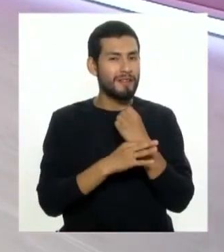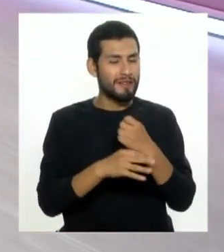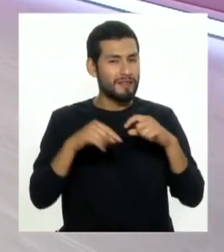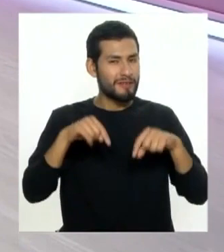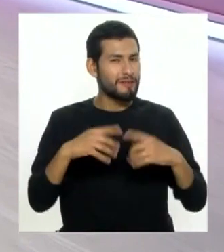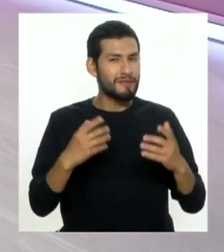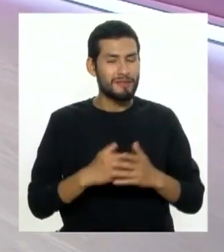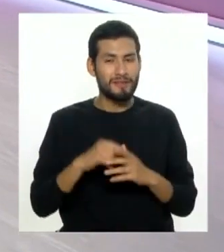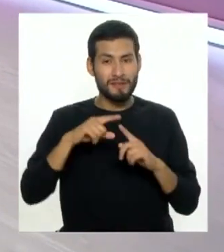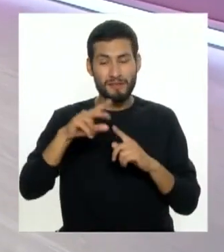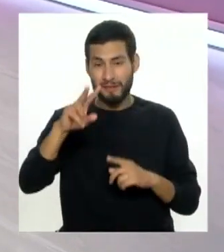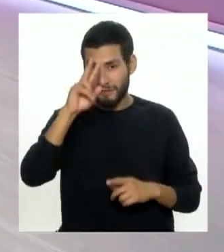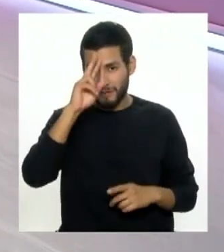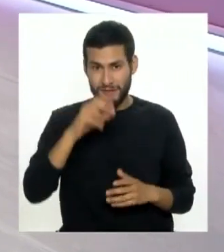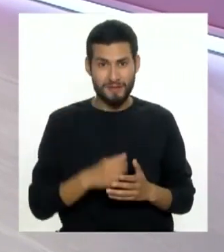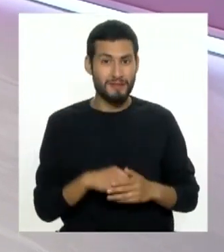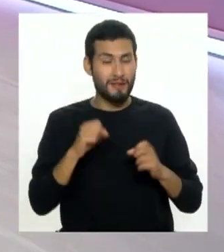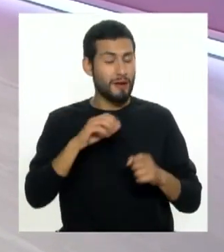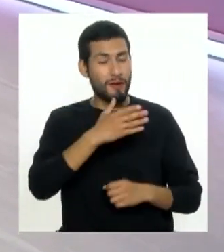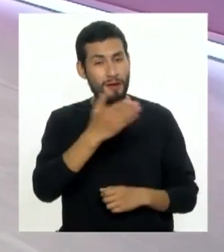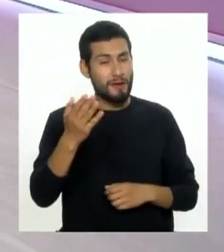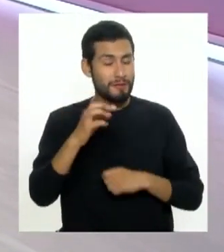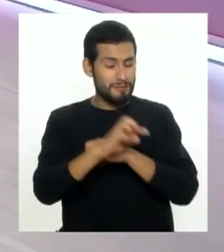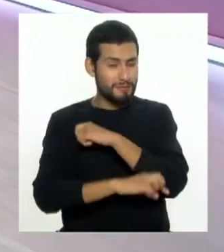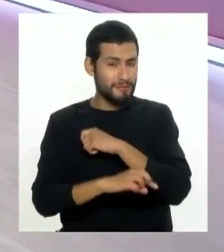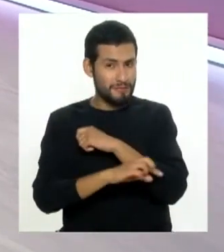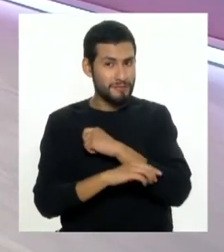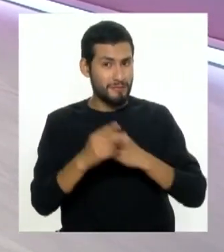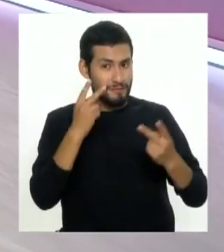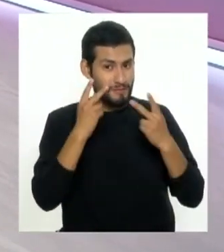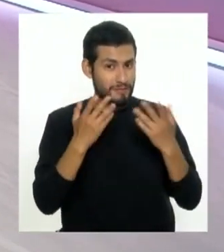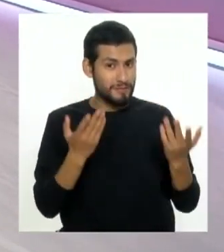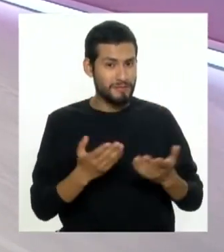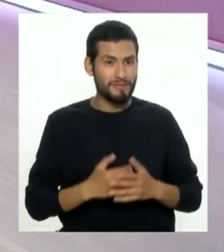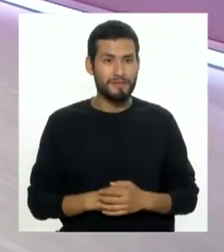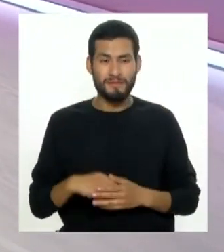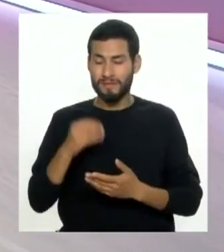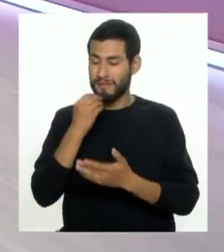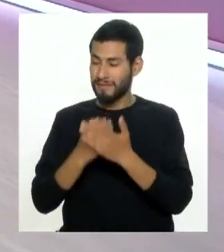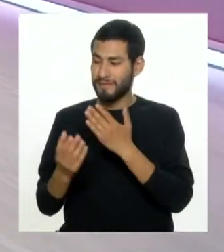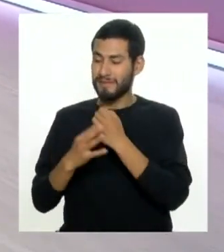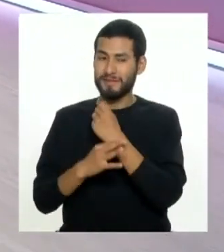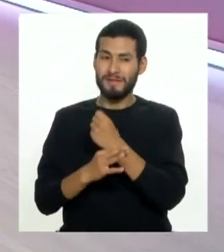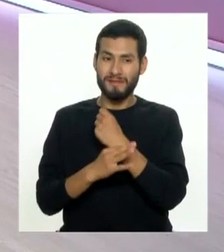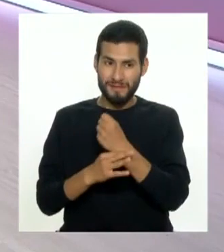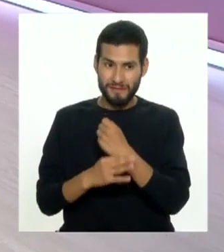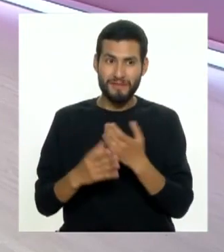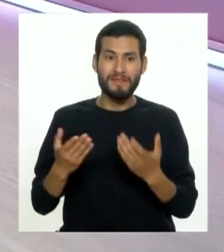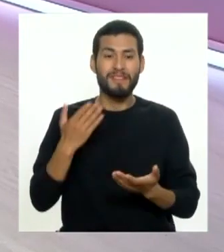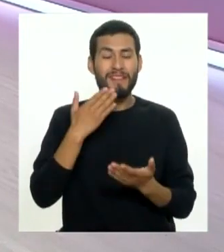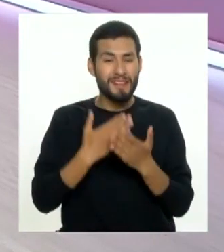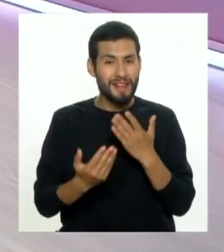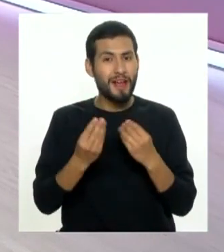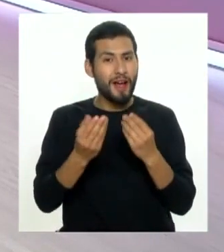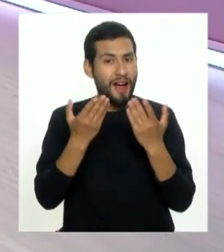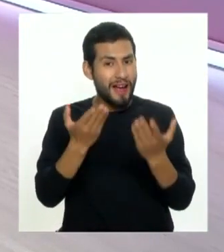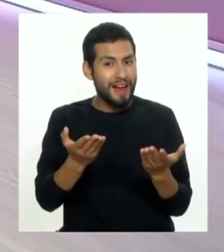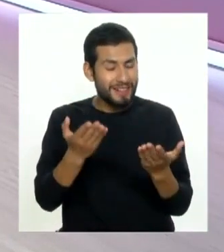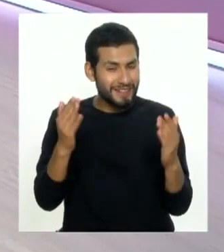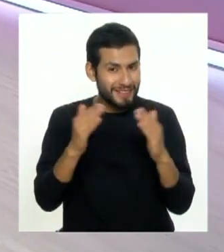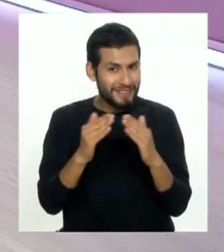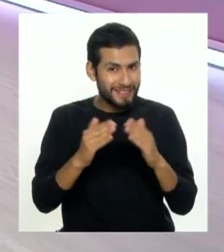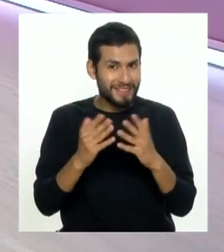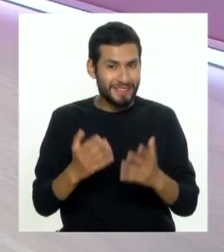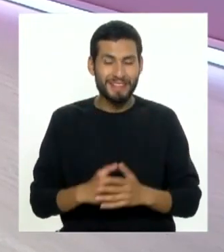aquí en TV Perú para todo el país en vivo y en directo. Buenos días, doctor. Buenos días, amigos. ¿Cómo están por